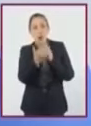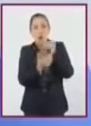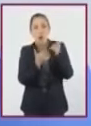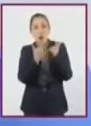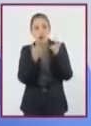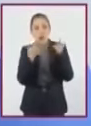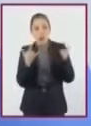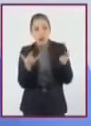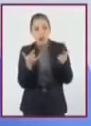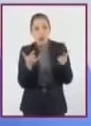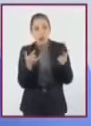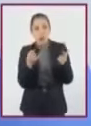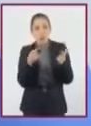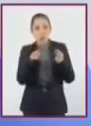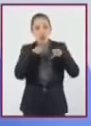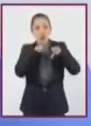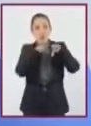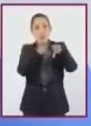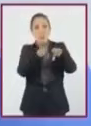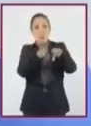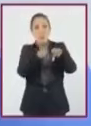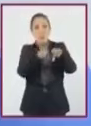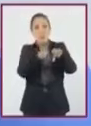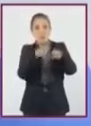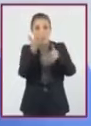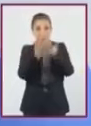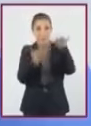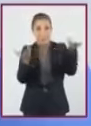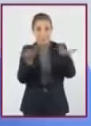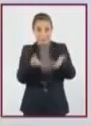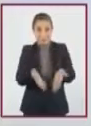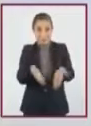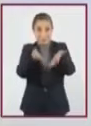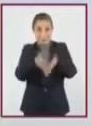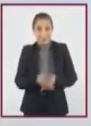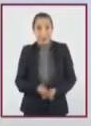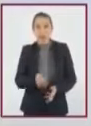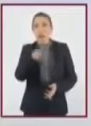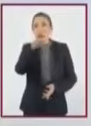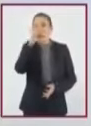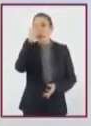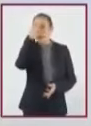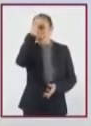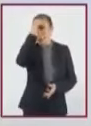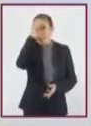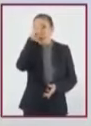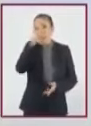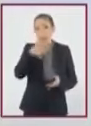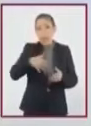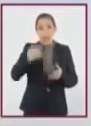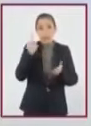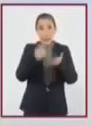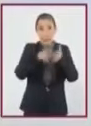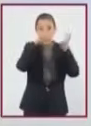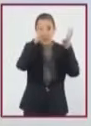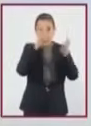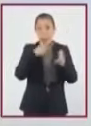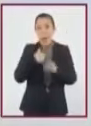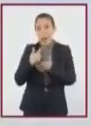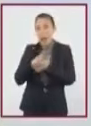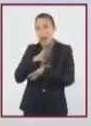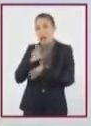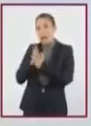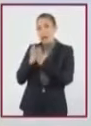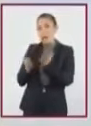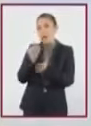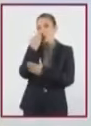procesos históricos simultáneos. ¡Manos a la obra! Recuerden que todo este contenido lo encontrarán